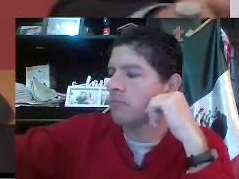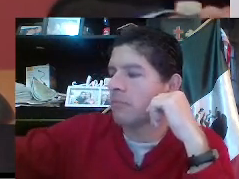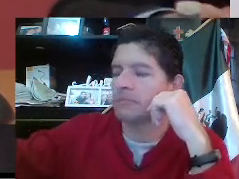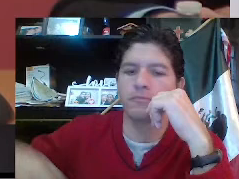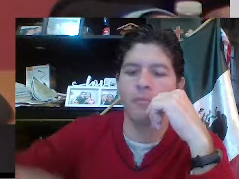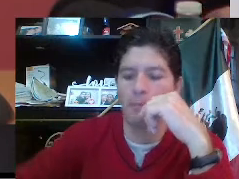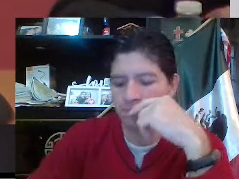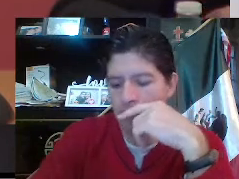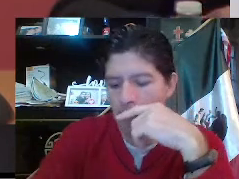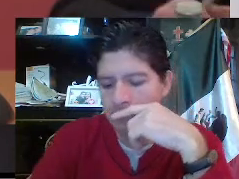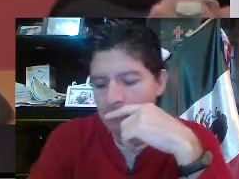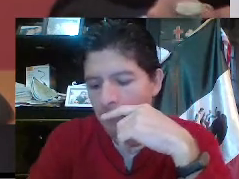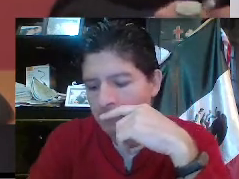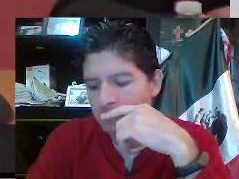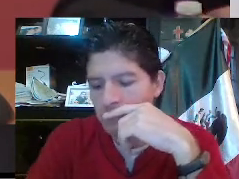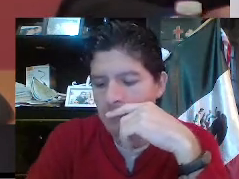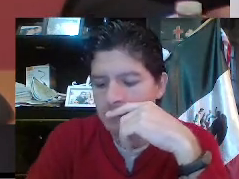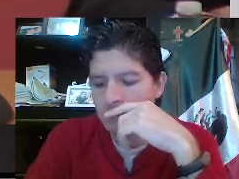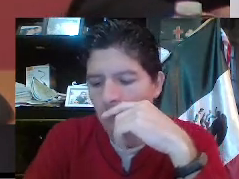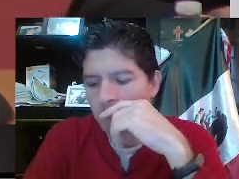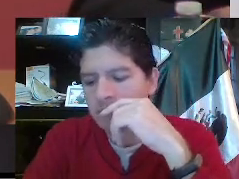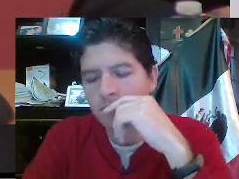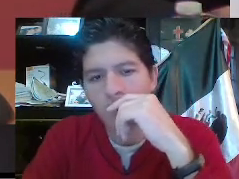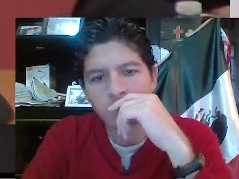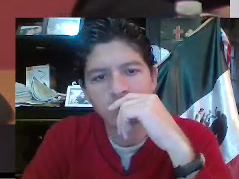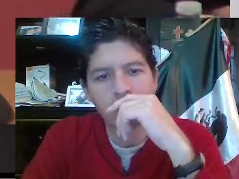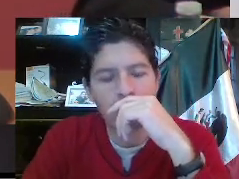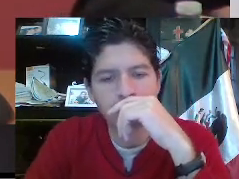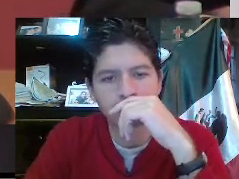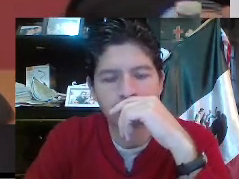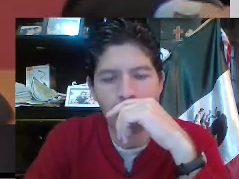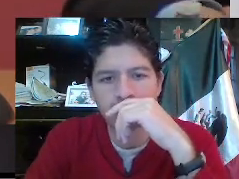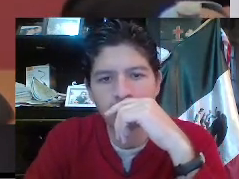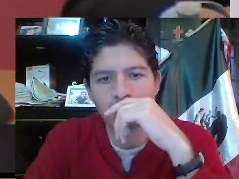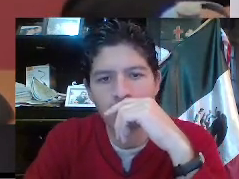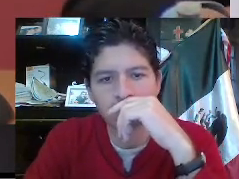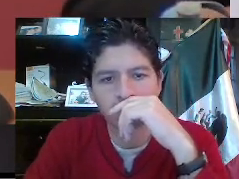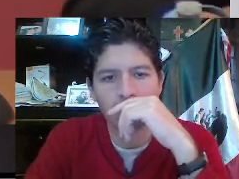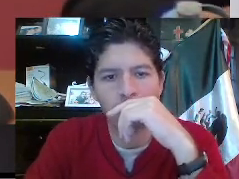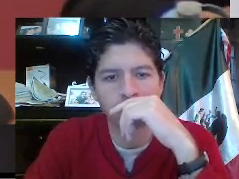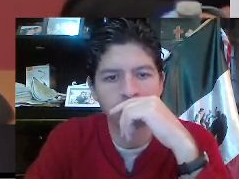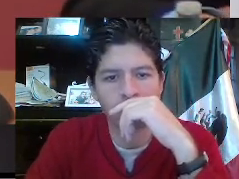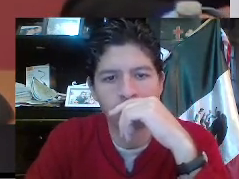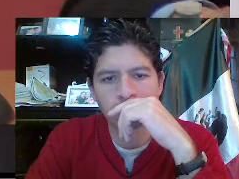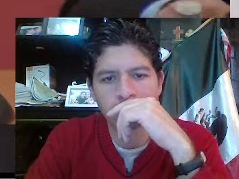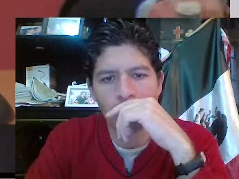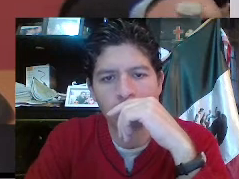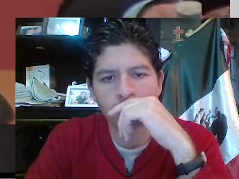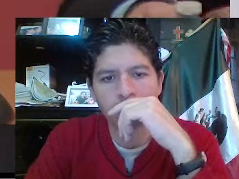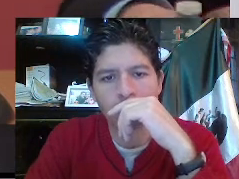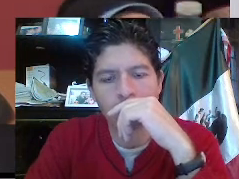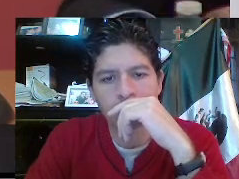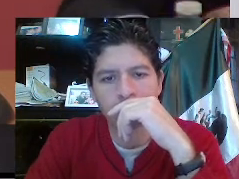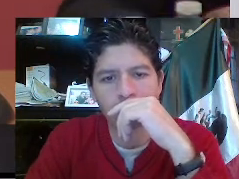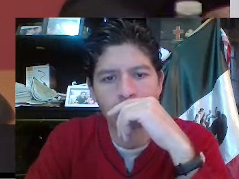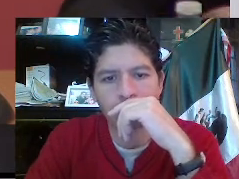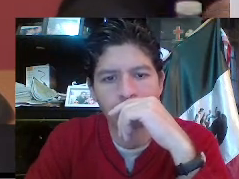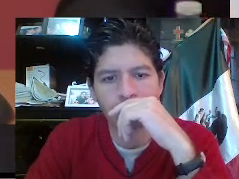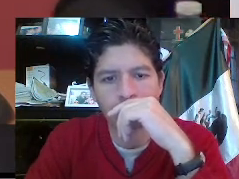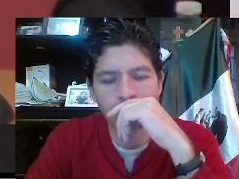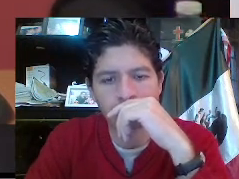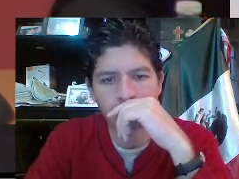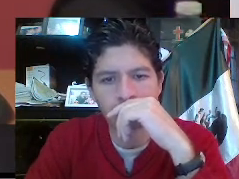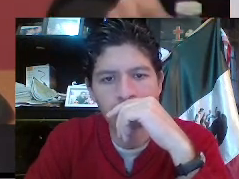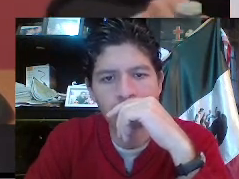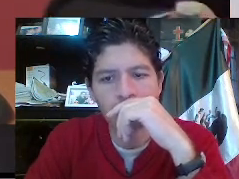continuaría sirviendo como plataforma para favorecer solo el interés privado, por encima del interés público y el suministro de